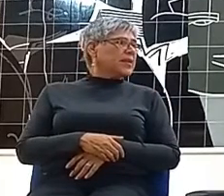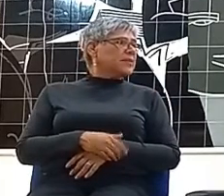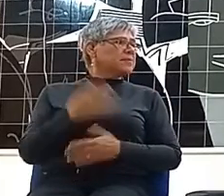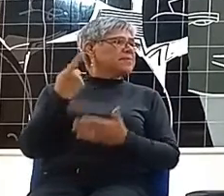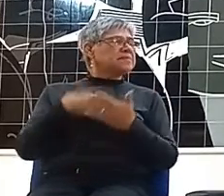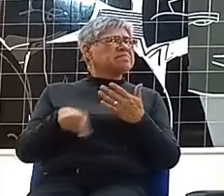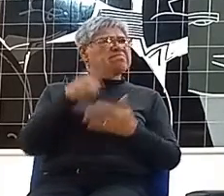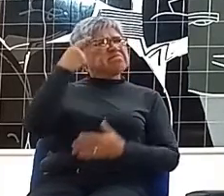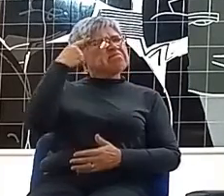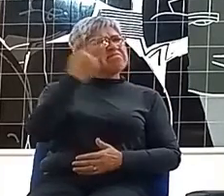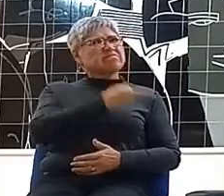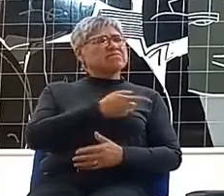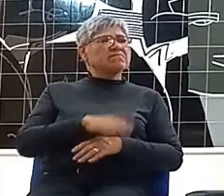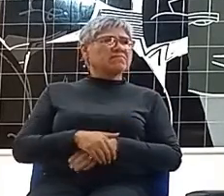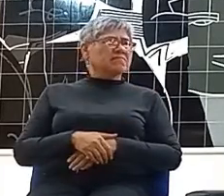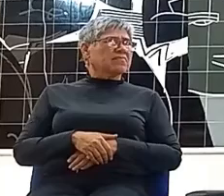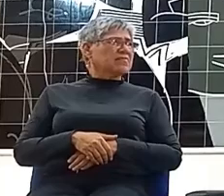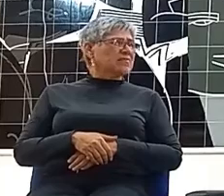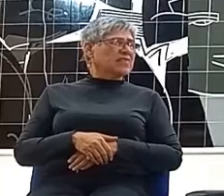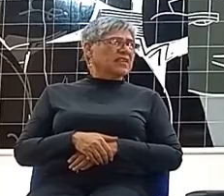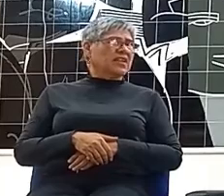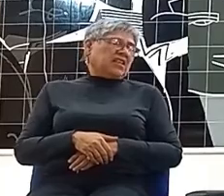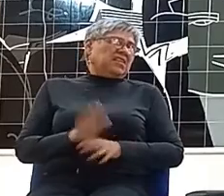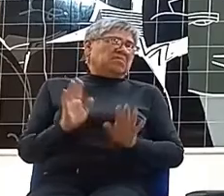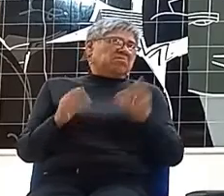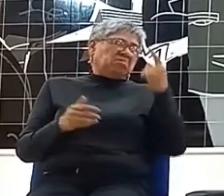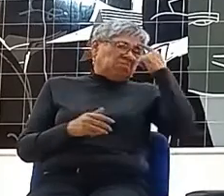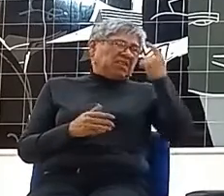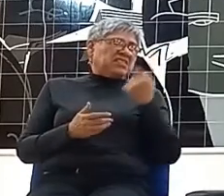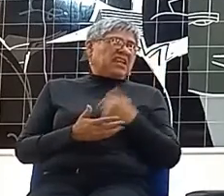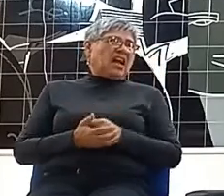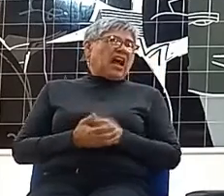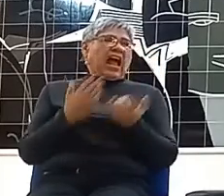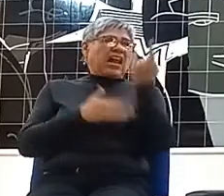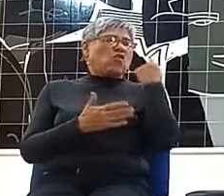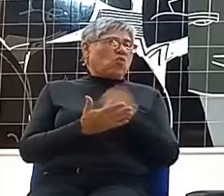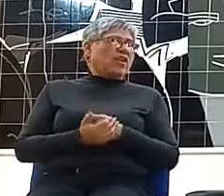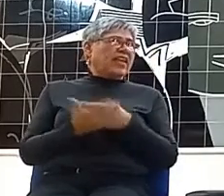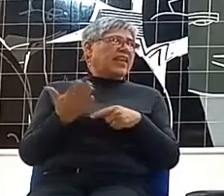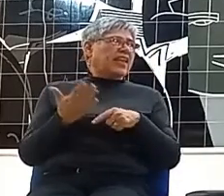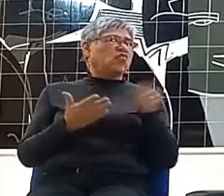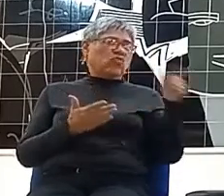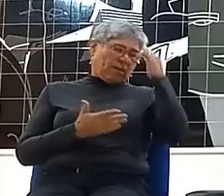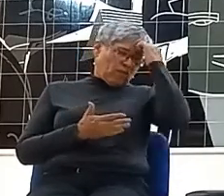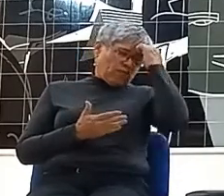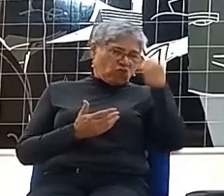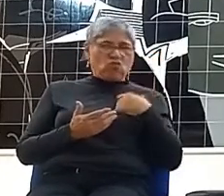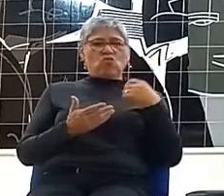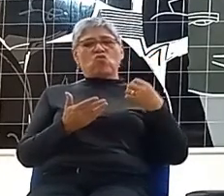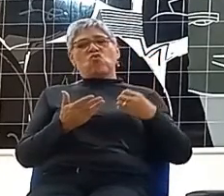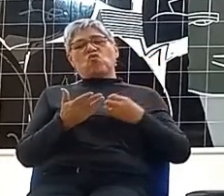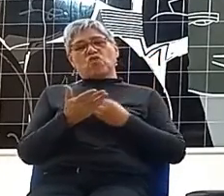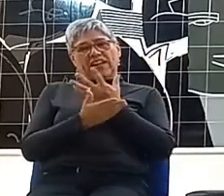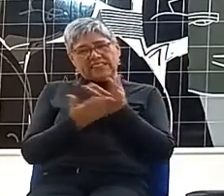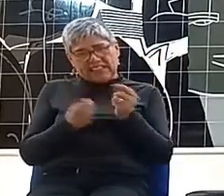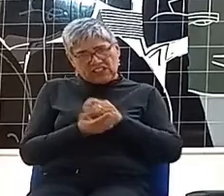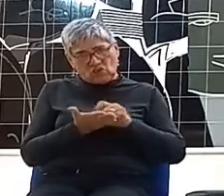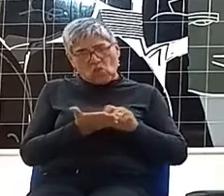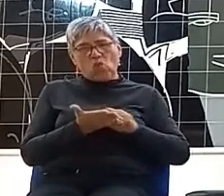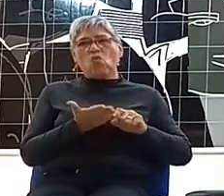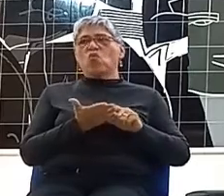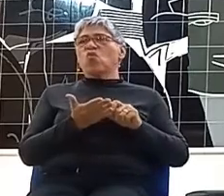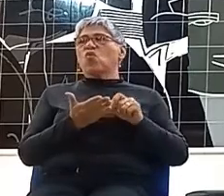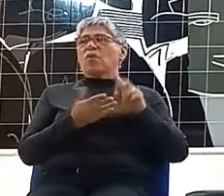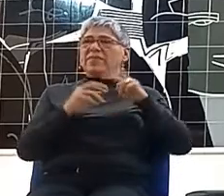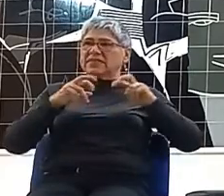¿qué consideraciones tendrías, un par de consideraciones que tengas como profesor, como escritor, como investigador,